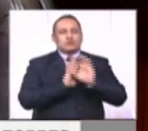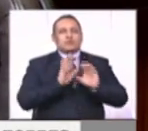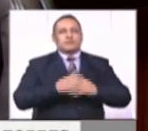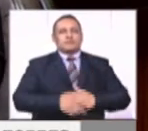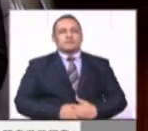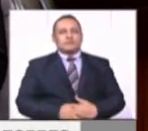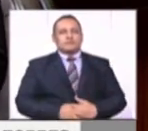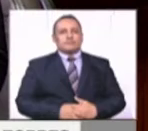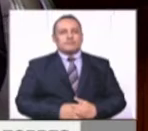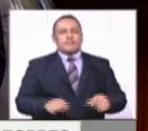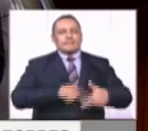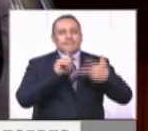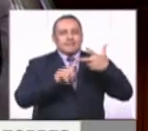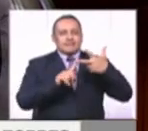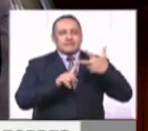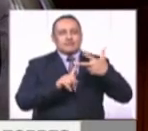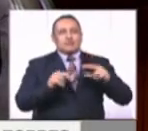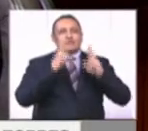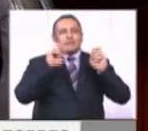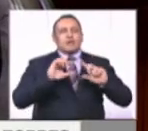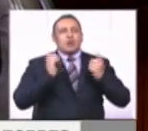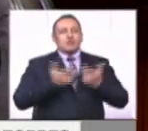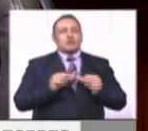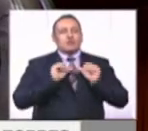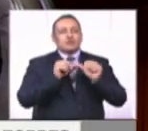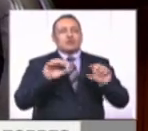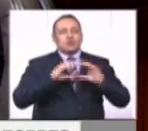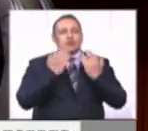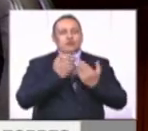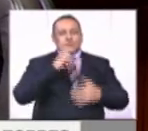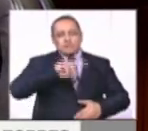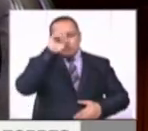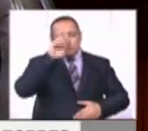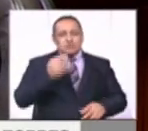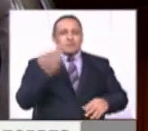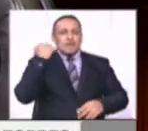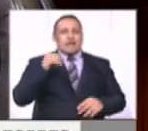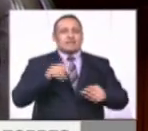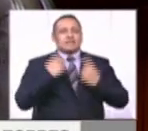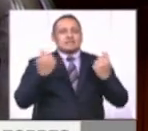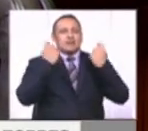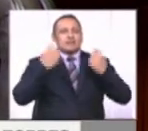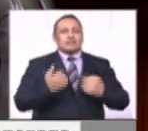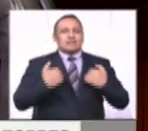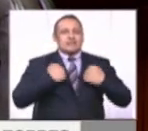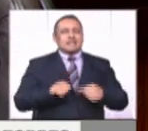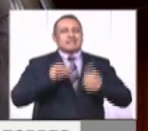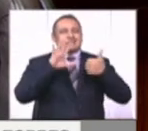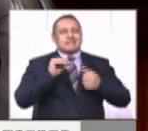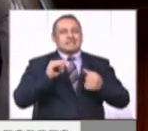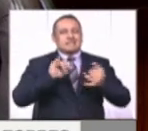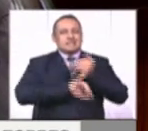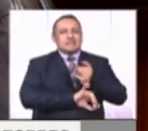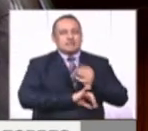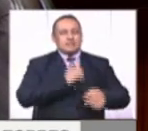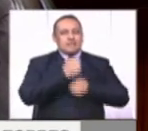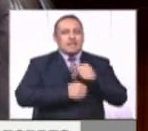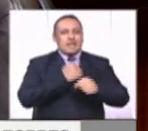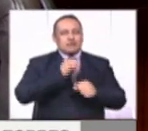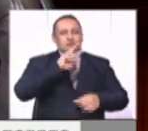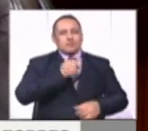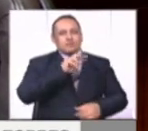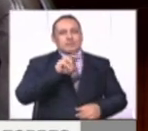constitucional tercero la comisión permanente del congreso en su sesión celebrada el 6 de septiembre de